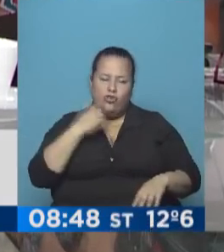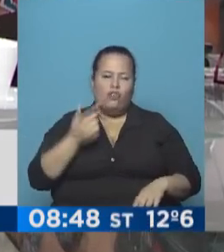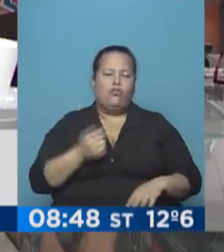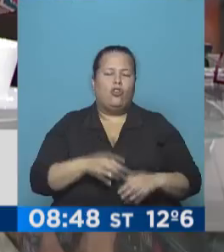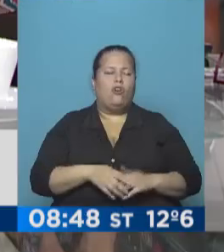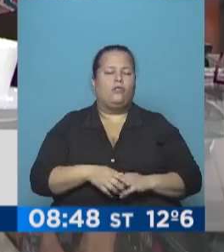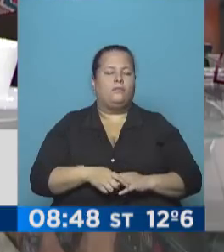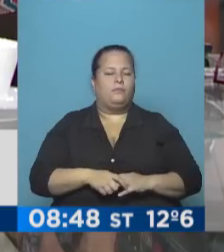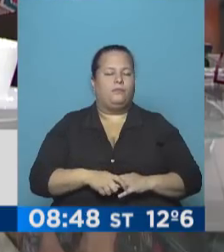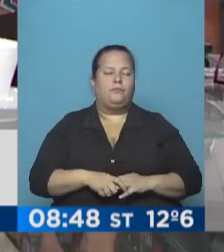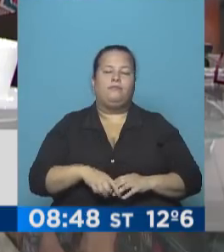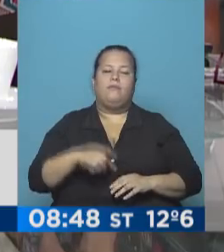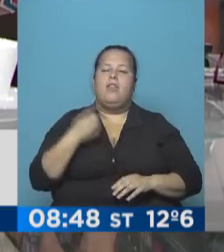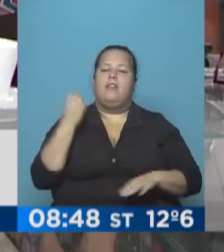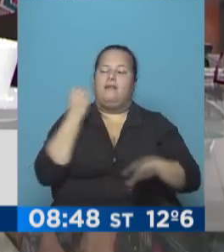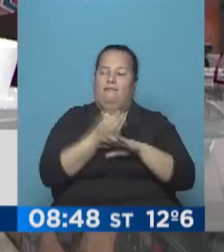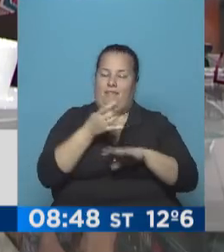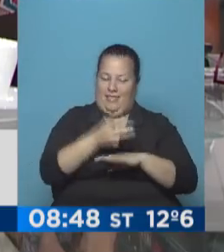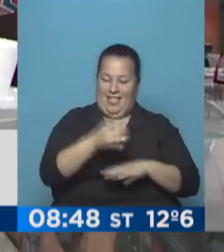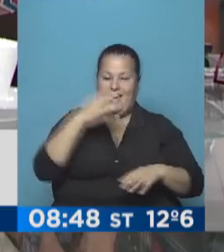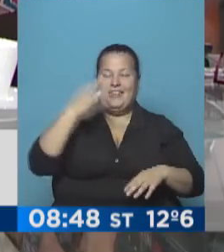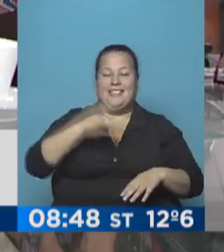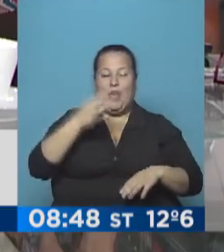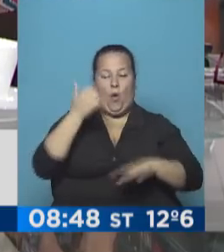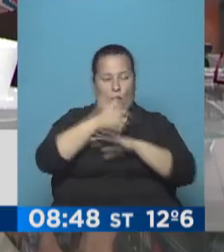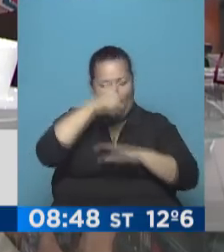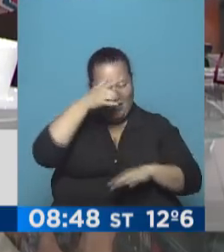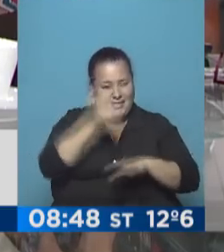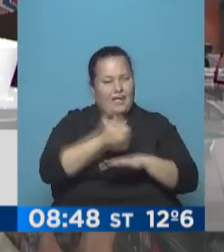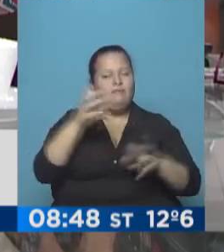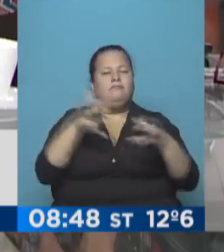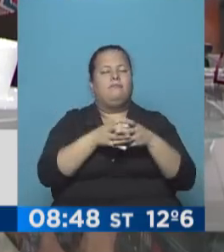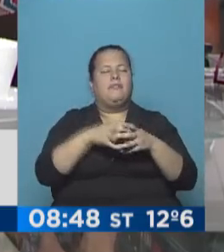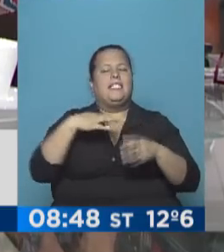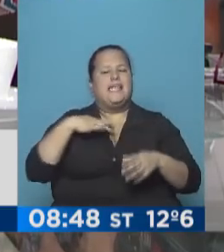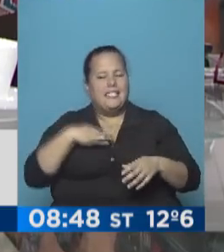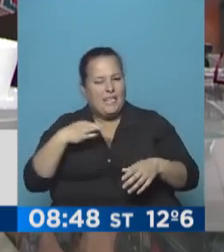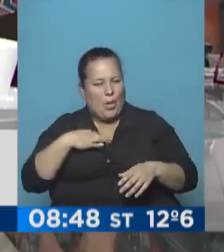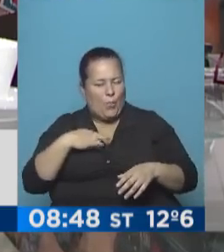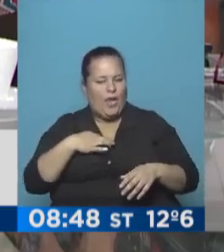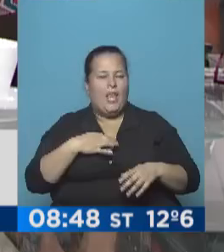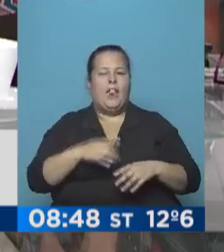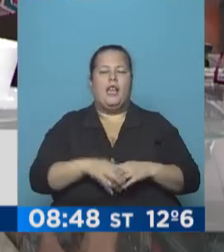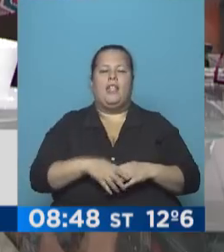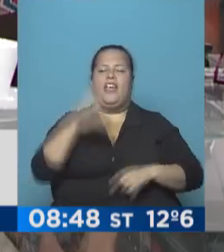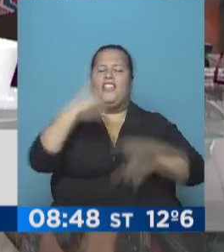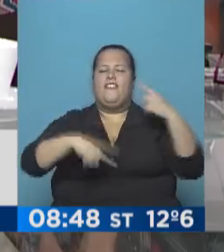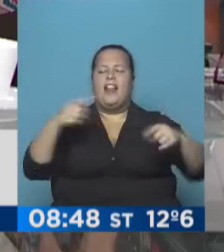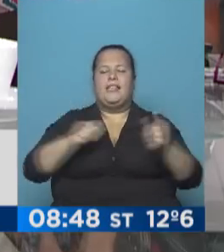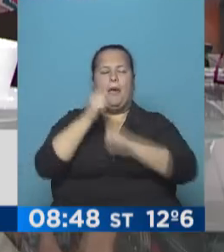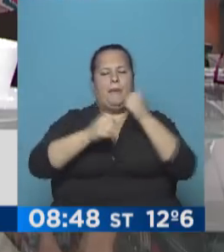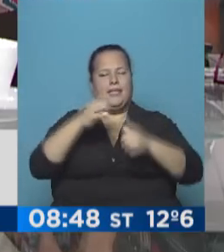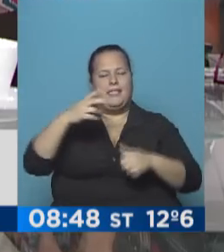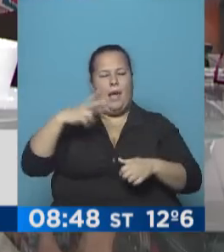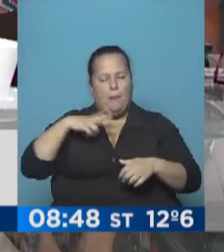tomamos el servicio ferroviario. Las brigadas de seguridad son brigadas conformadas por civiles, por distintas empresas privadas que